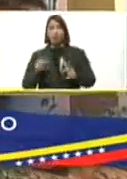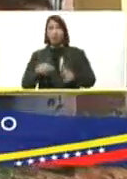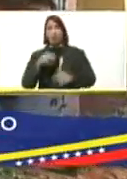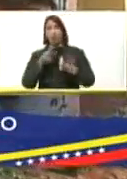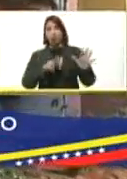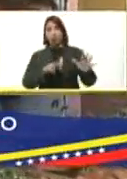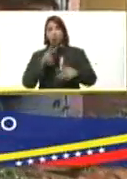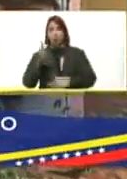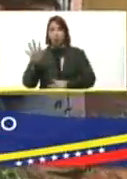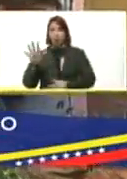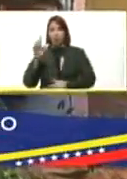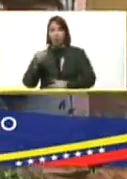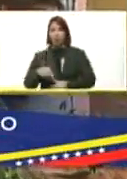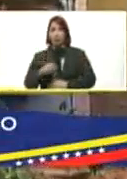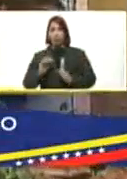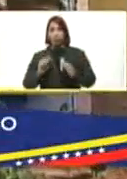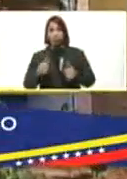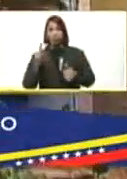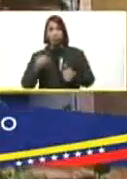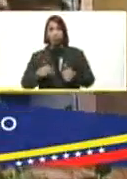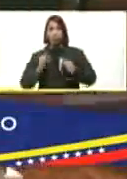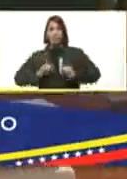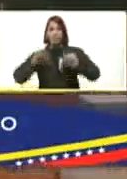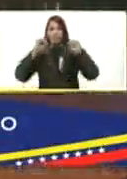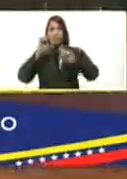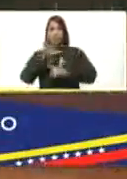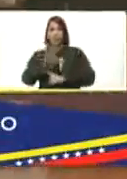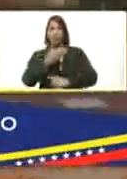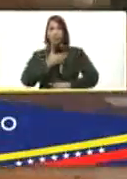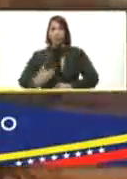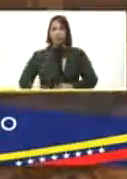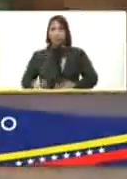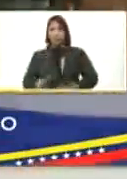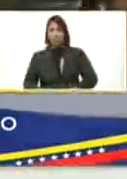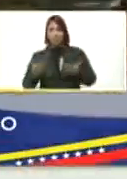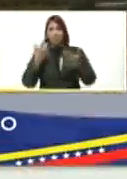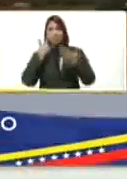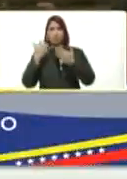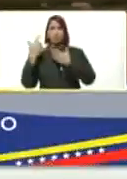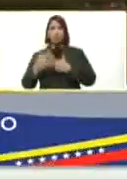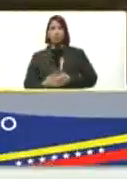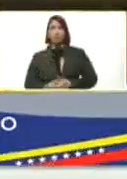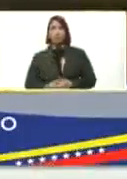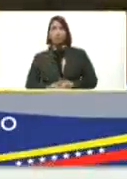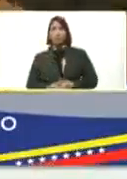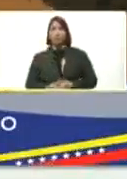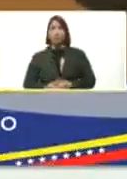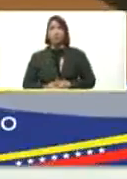iniciar 1.056 viviendas. ¡Que viva la patria, presidente! ¡Adelante!